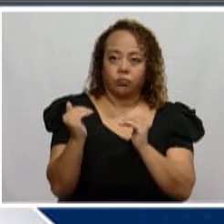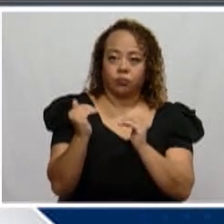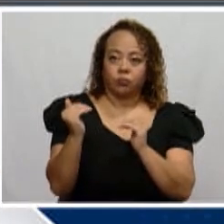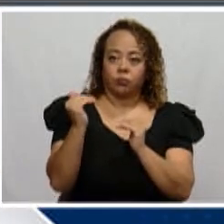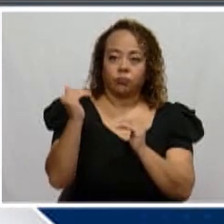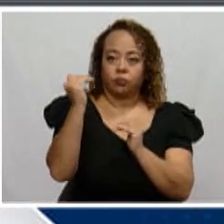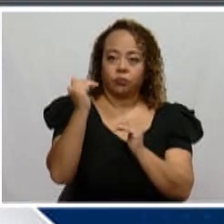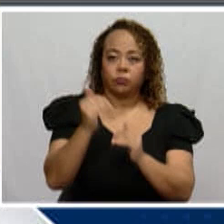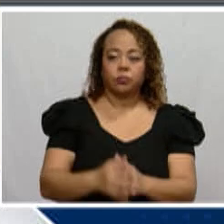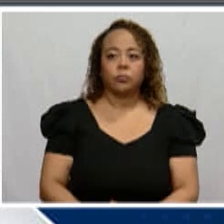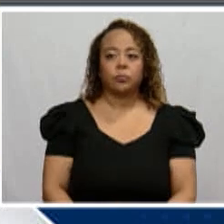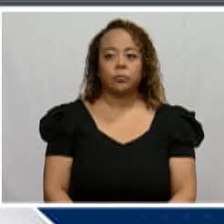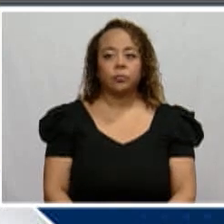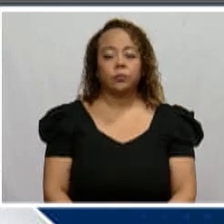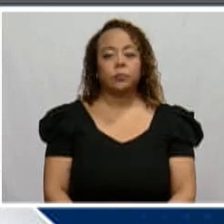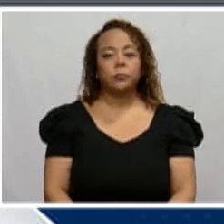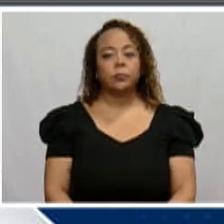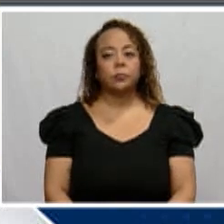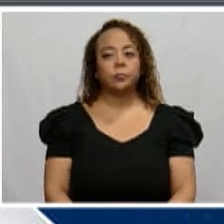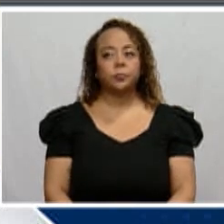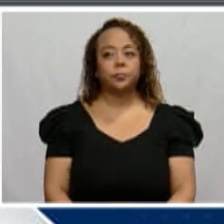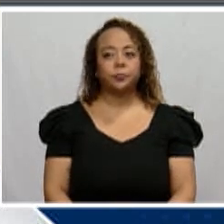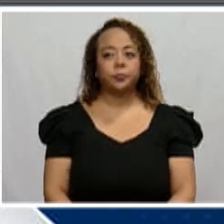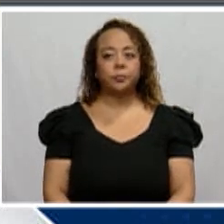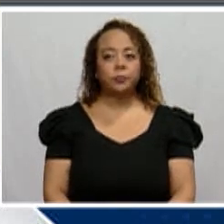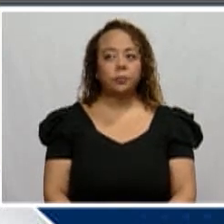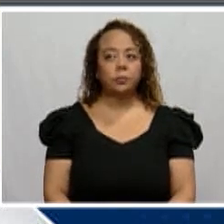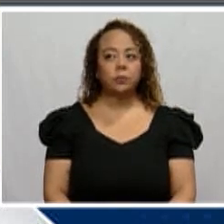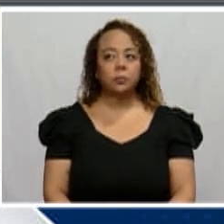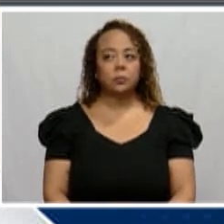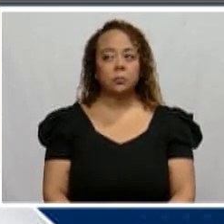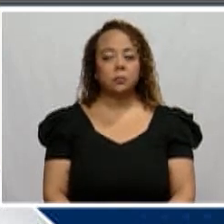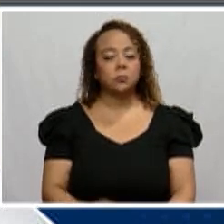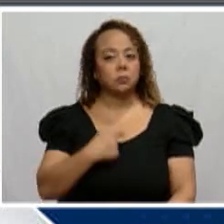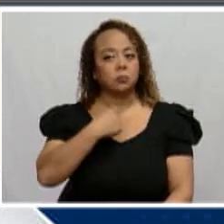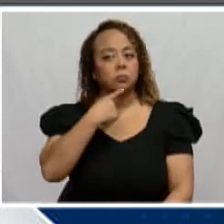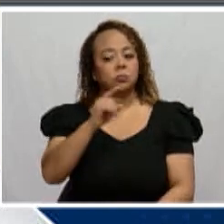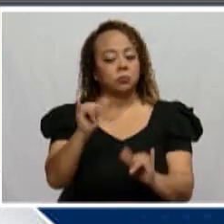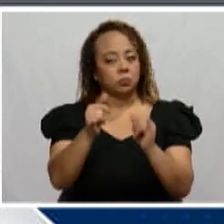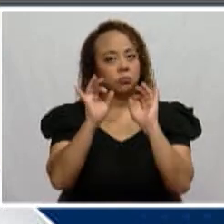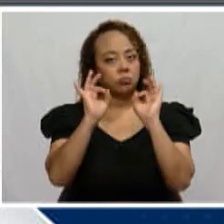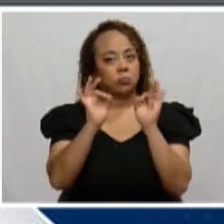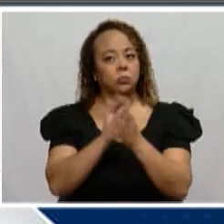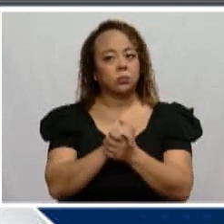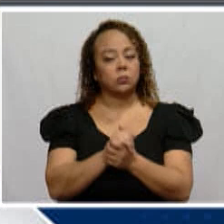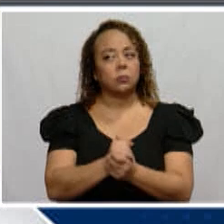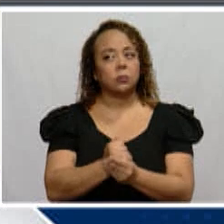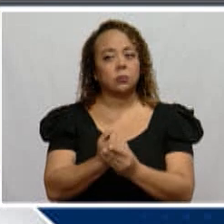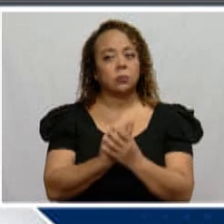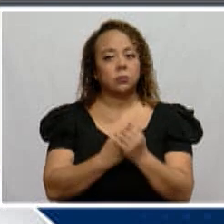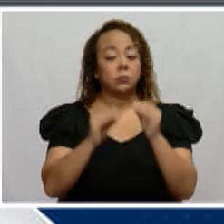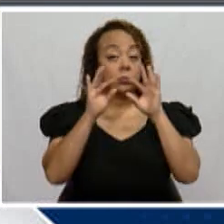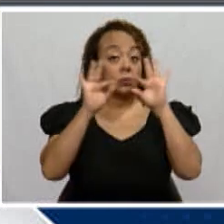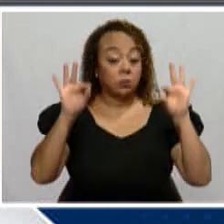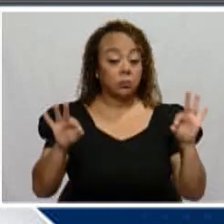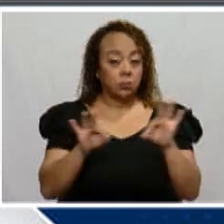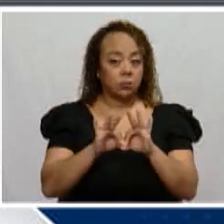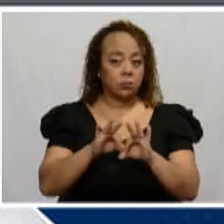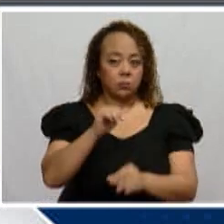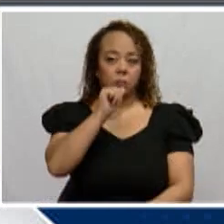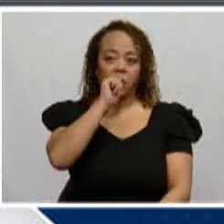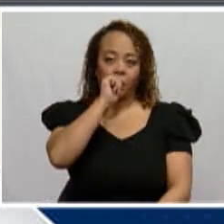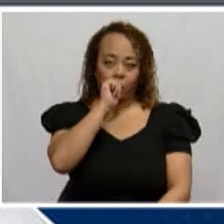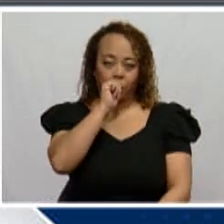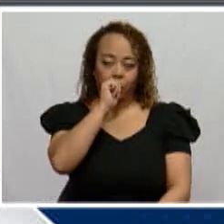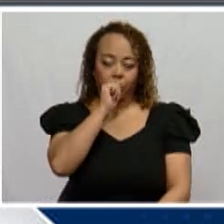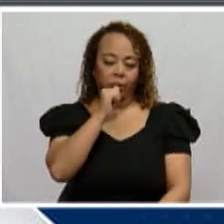de la parte alta del Campeonato nacional Además yo diría que juega bien o sea el equipo las figuras Campbell Yo creo que es